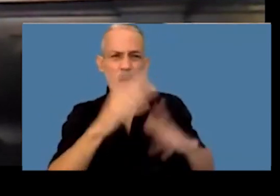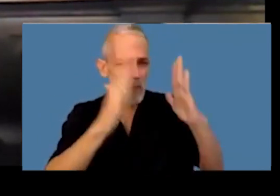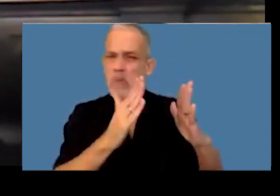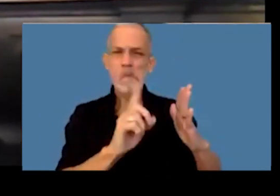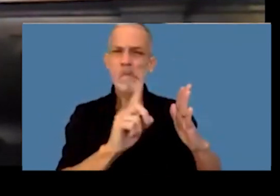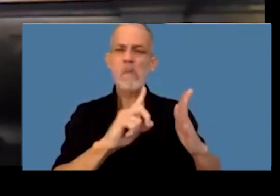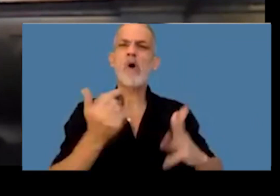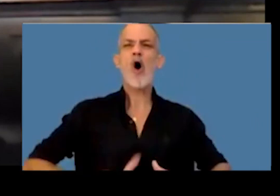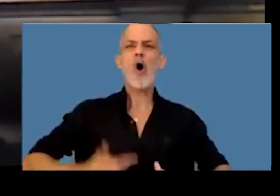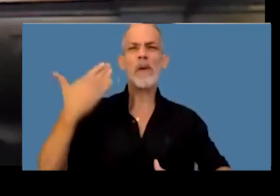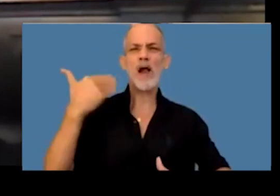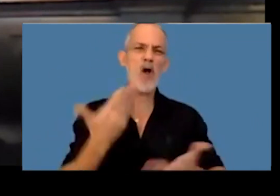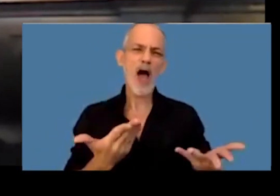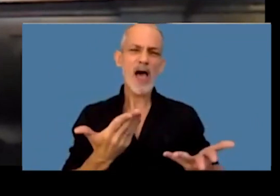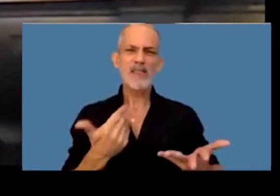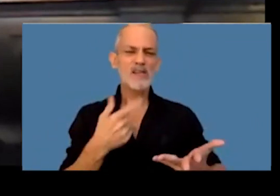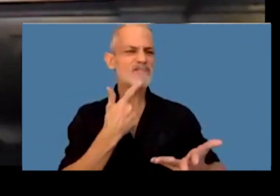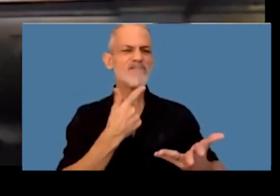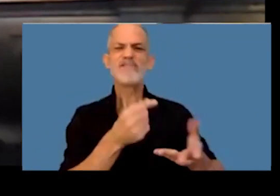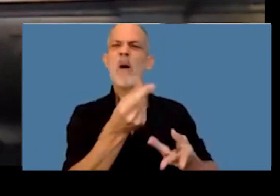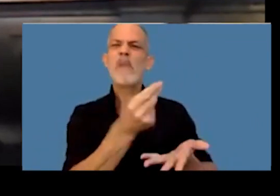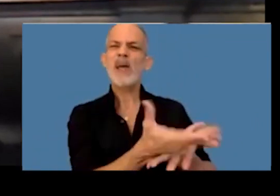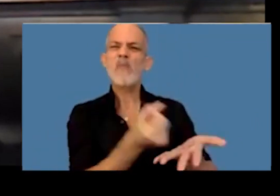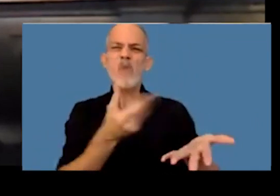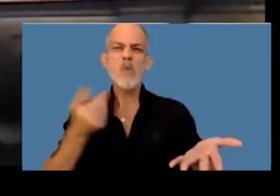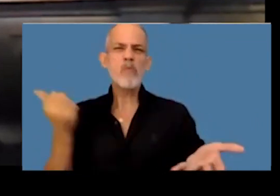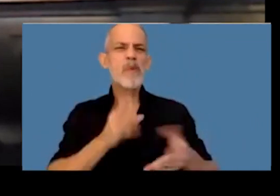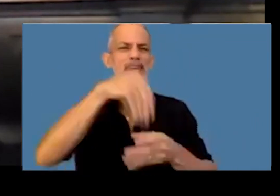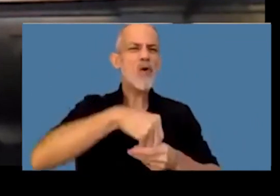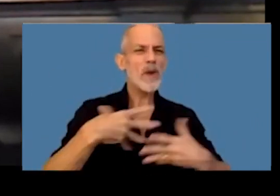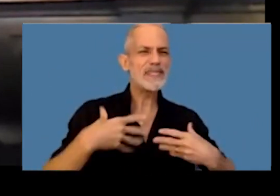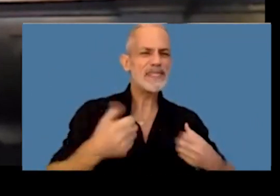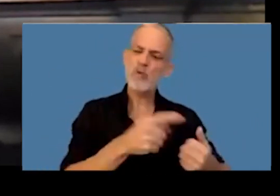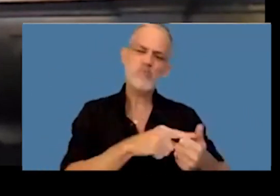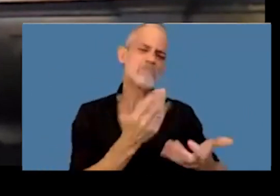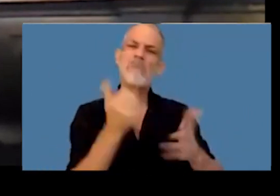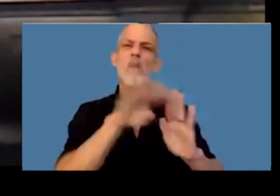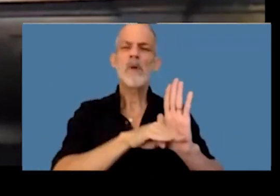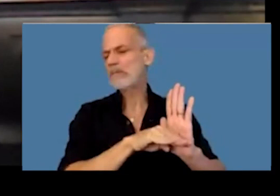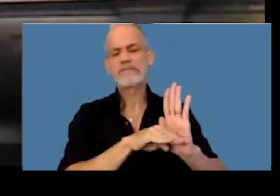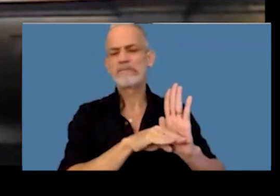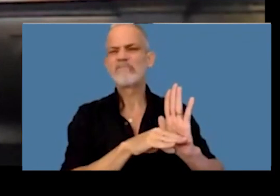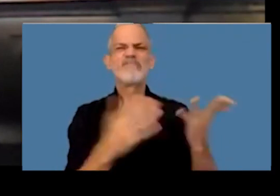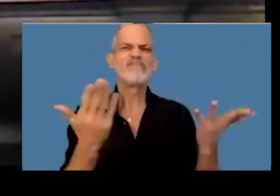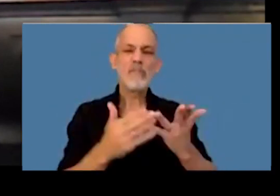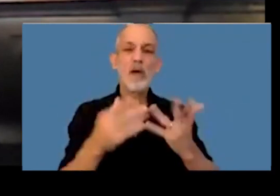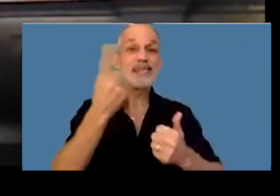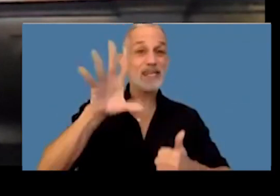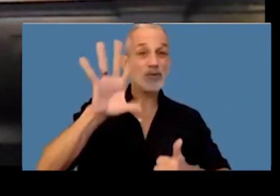gobierno que decidió desfinanciar el programa federal Incluir Salud, un gobierno que decidió cajonear